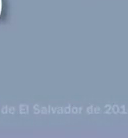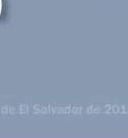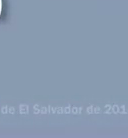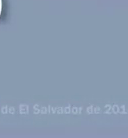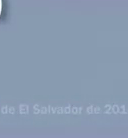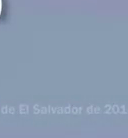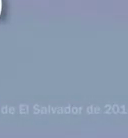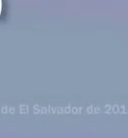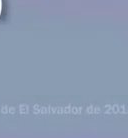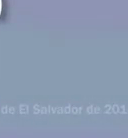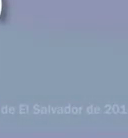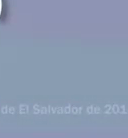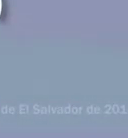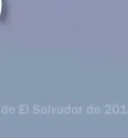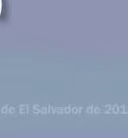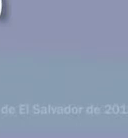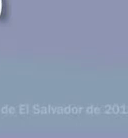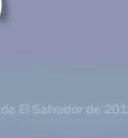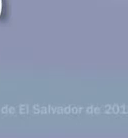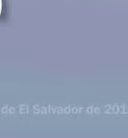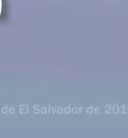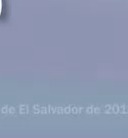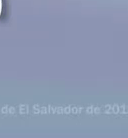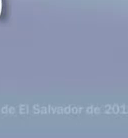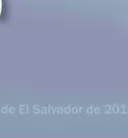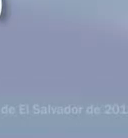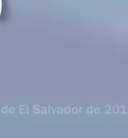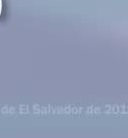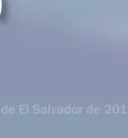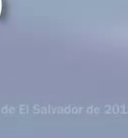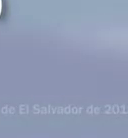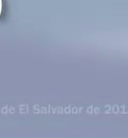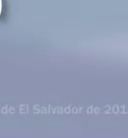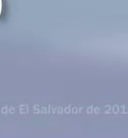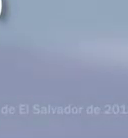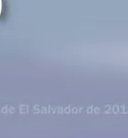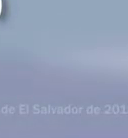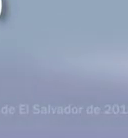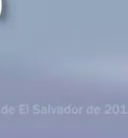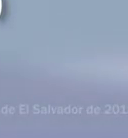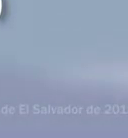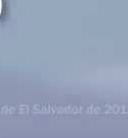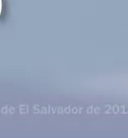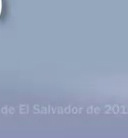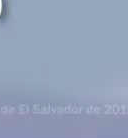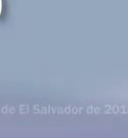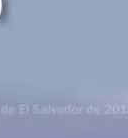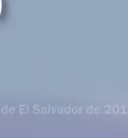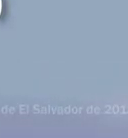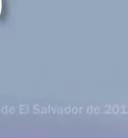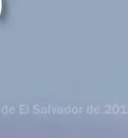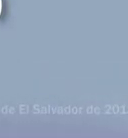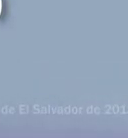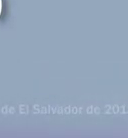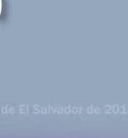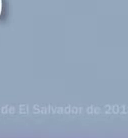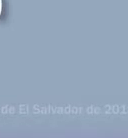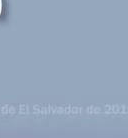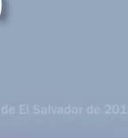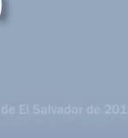de las cuales 2.890.000 22 son mujeres y 2 millones